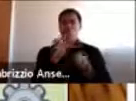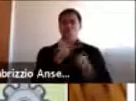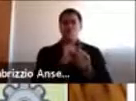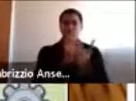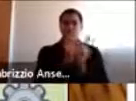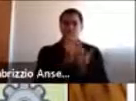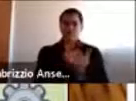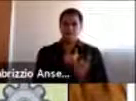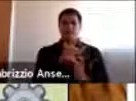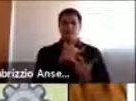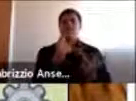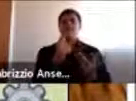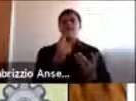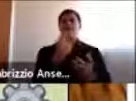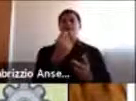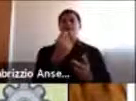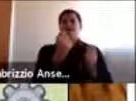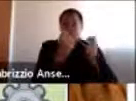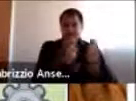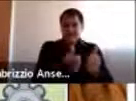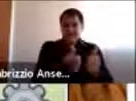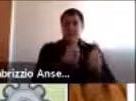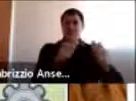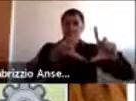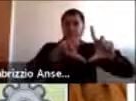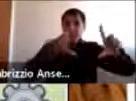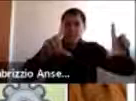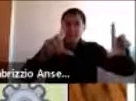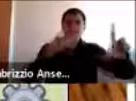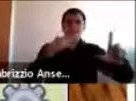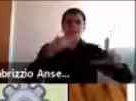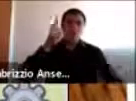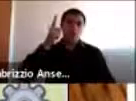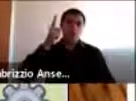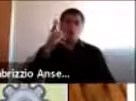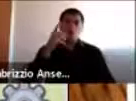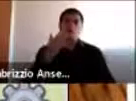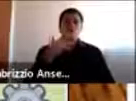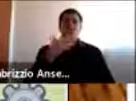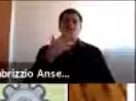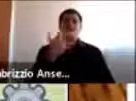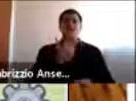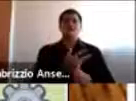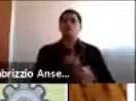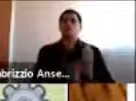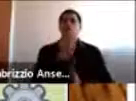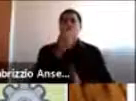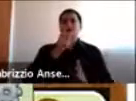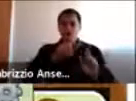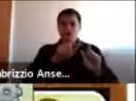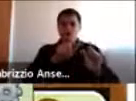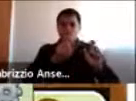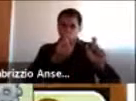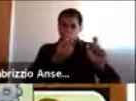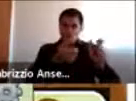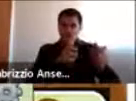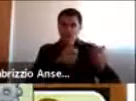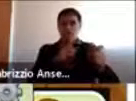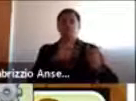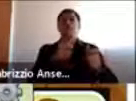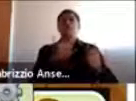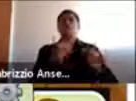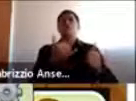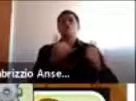imagen el volumen del audio y tienen una nueva configuración del jugador en la